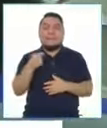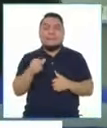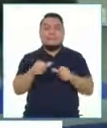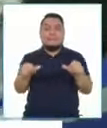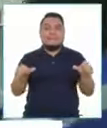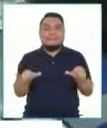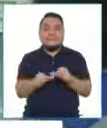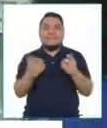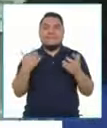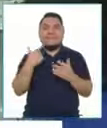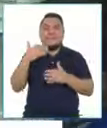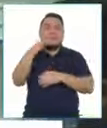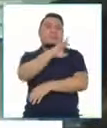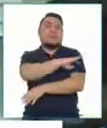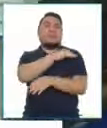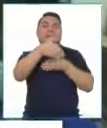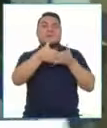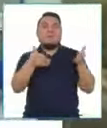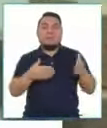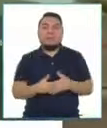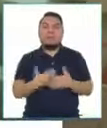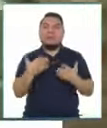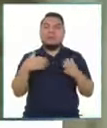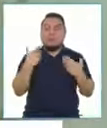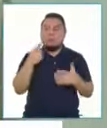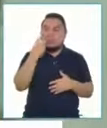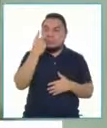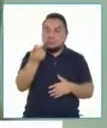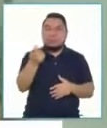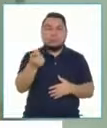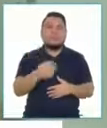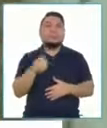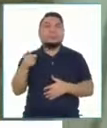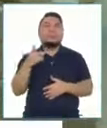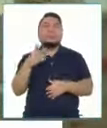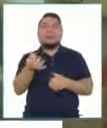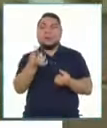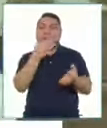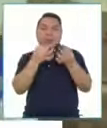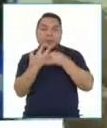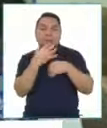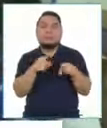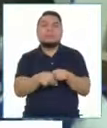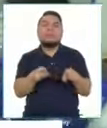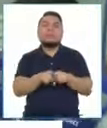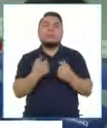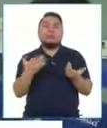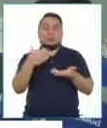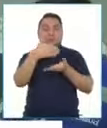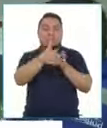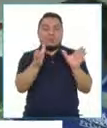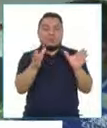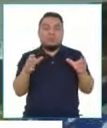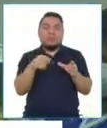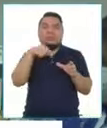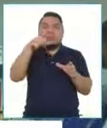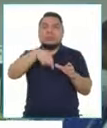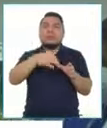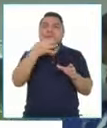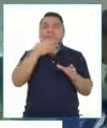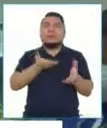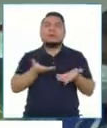área destinada a la farmacia, donde se puede apreciar los medicamentos, los kits que